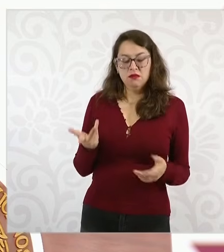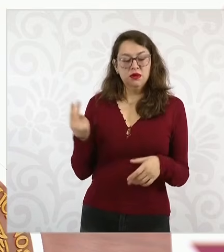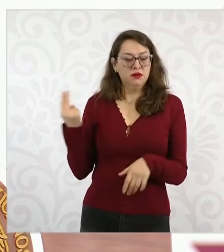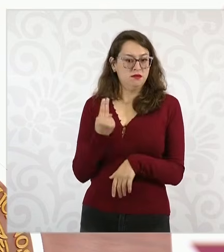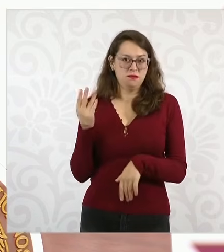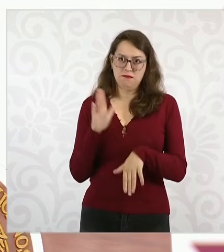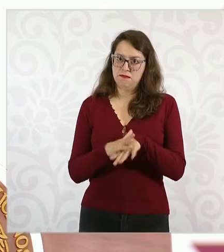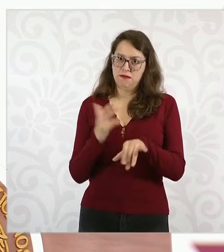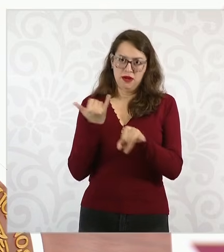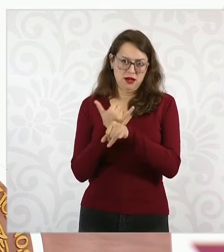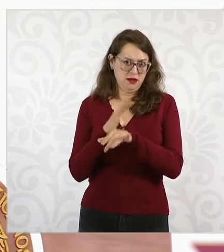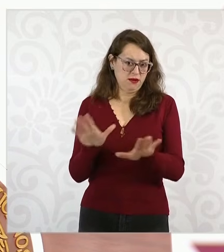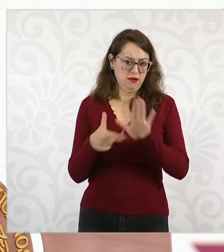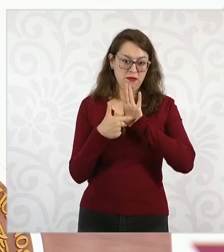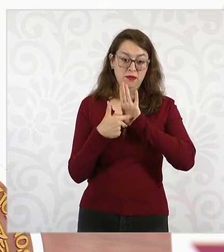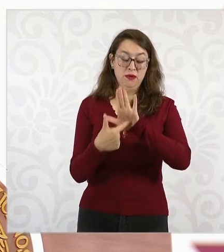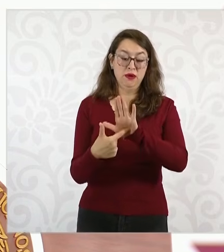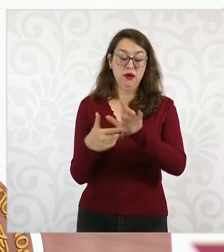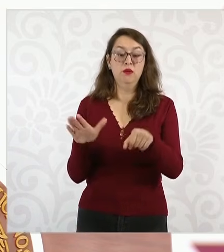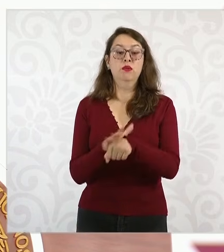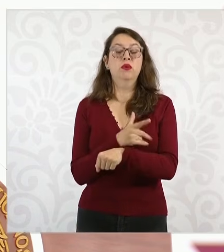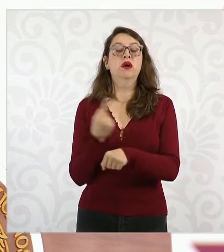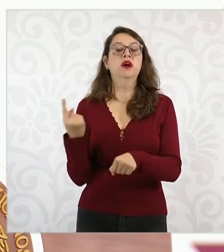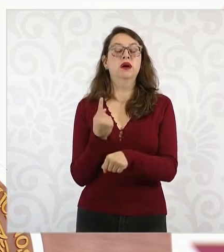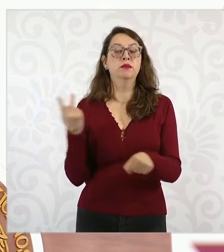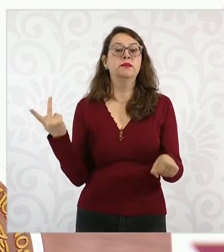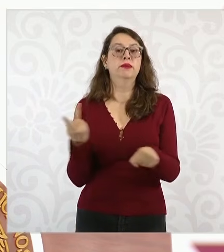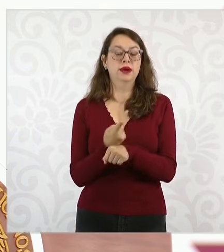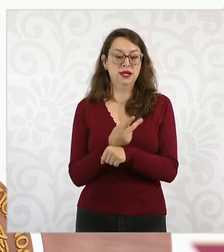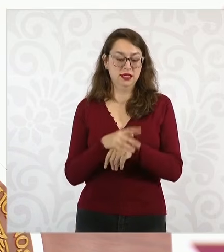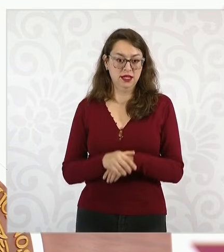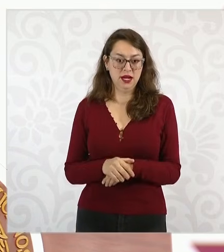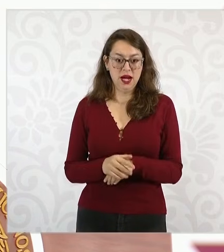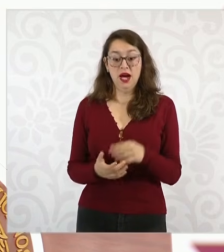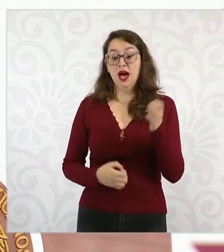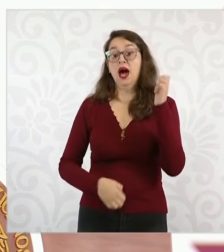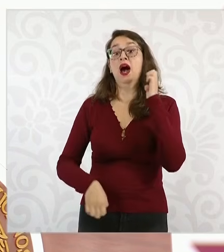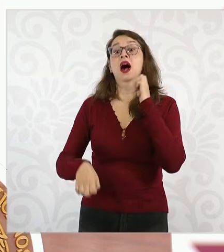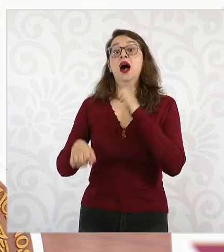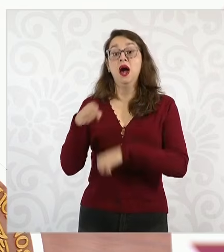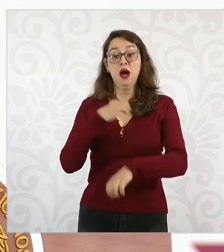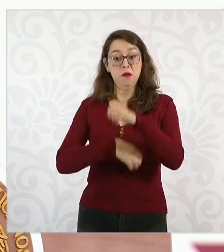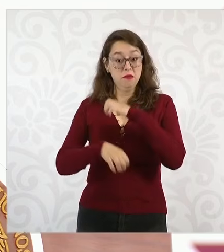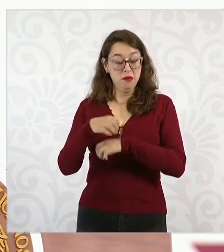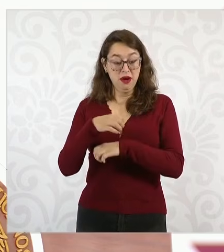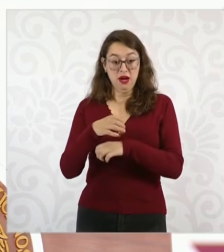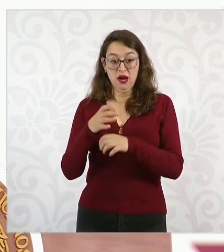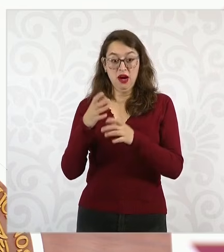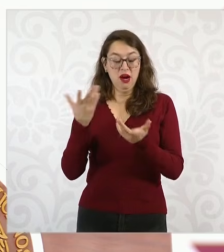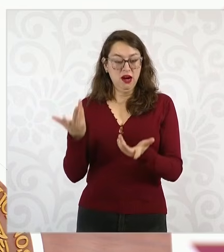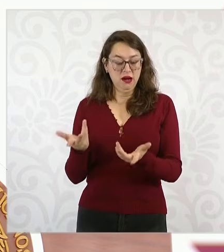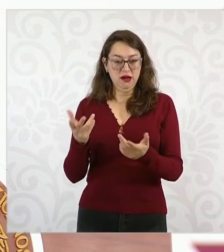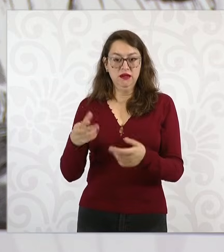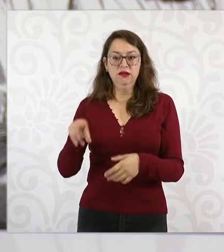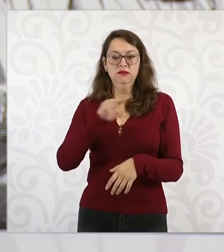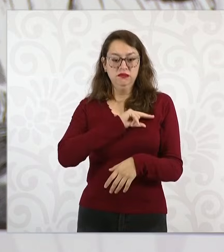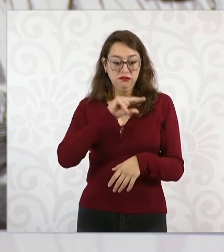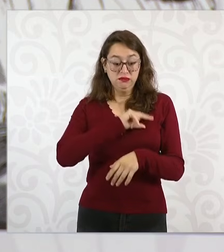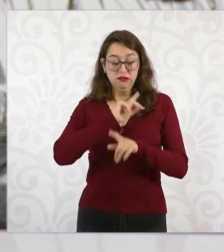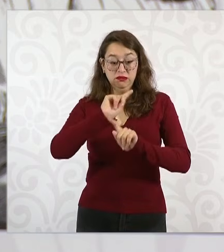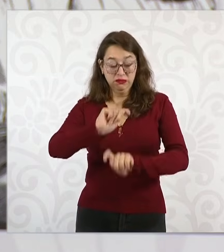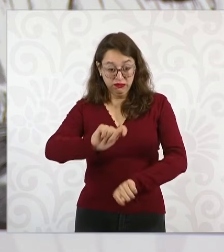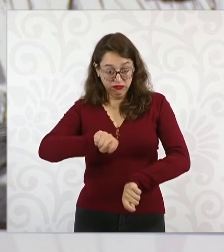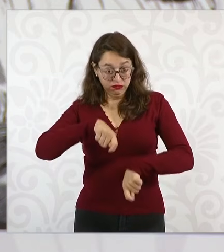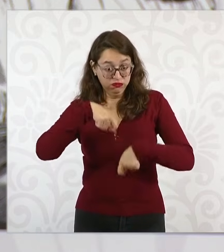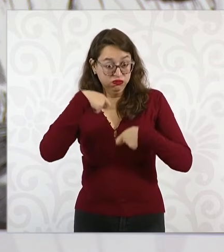que fue la compra de una empresa que en su momento se había privatizado